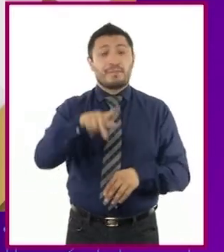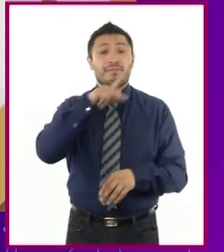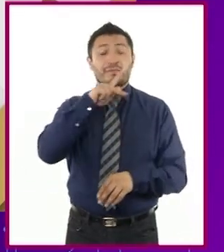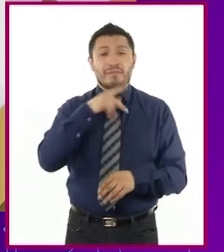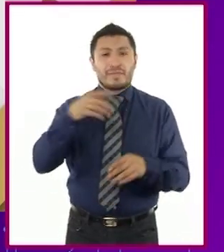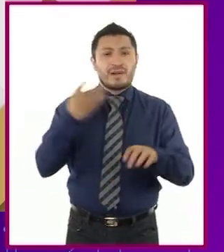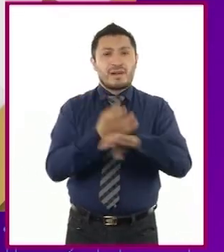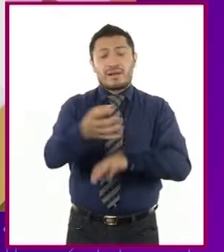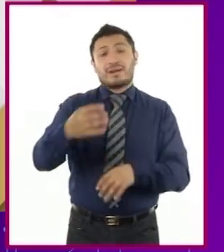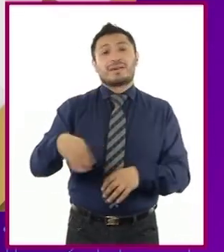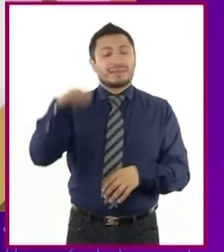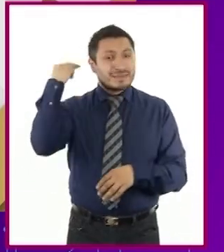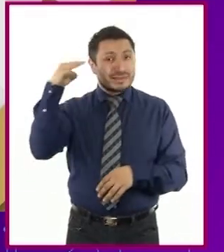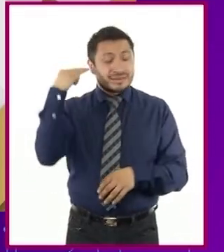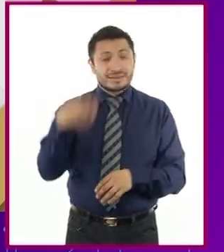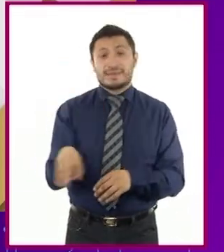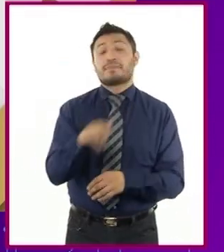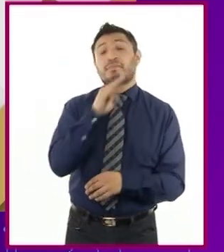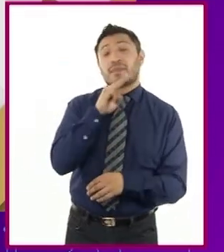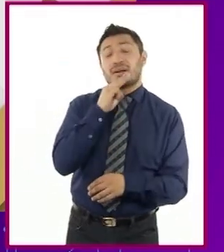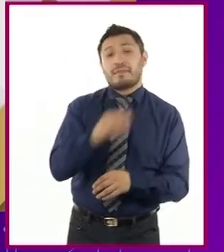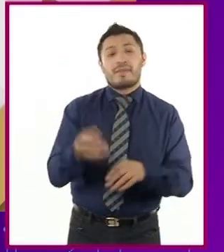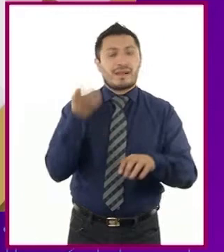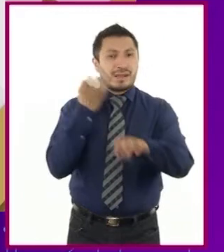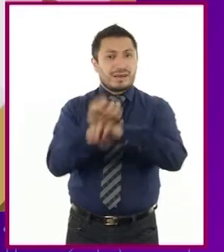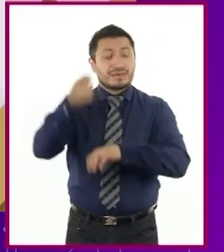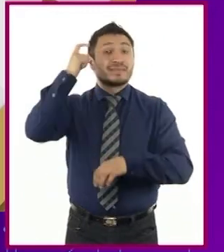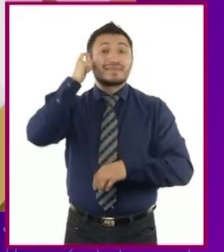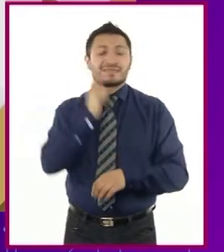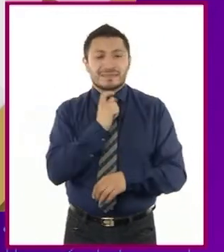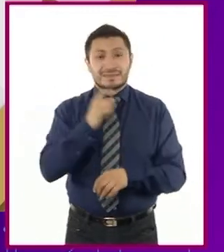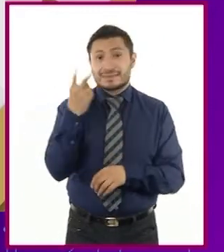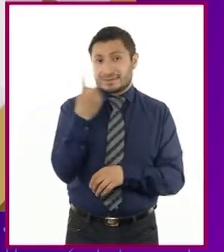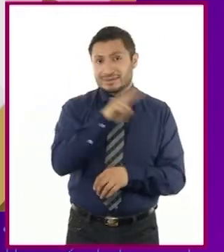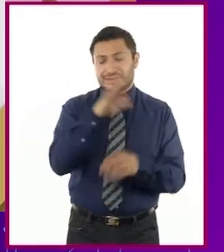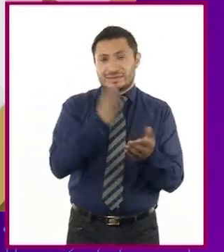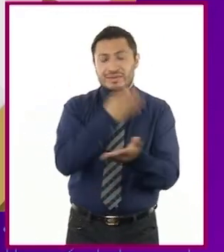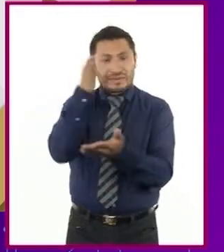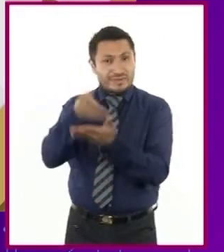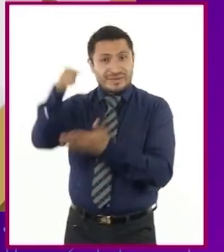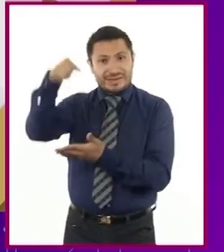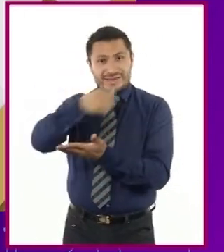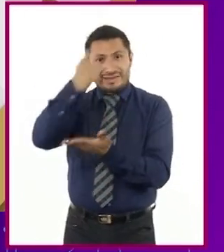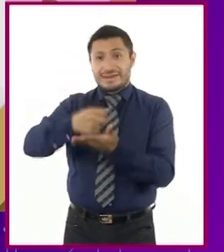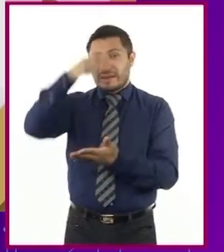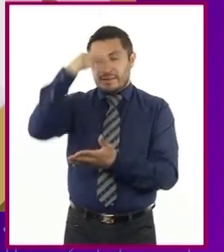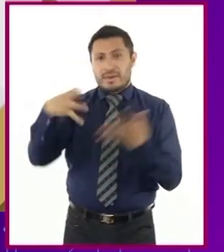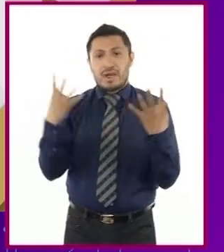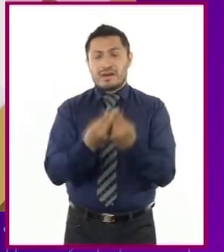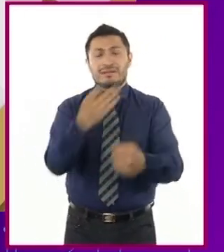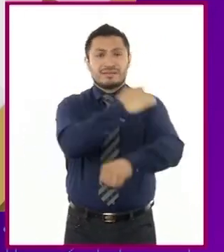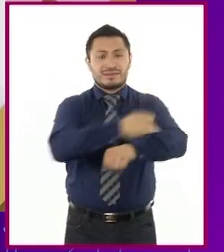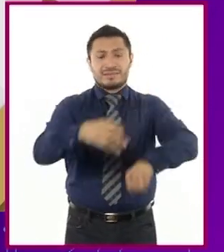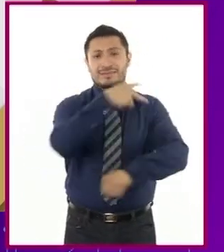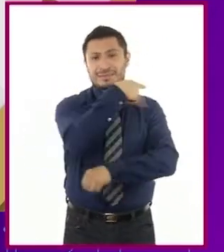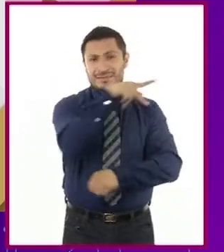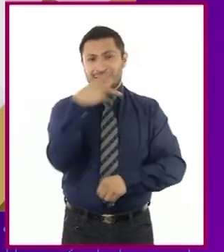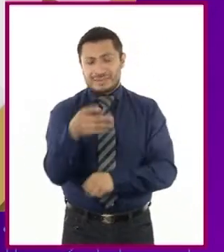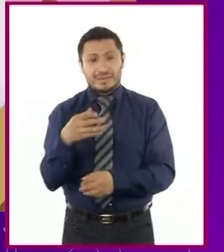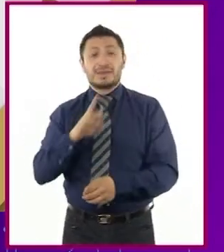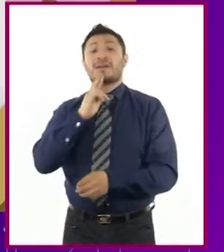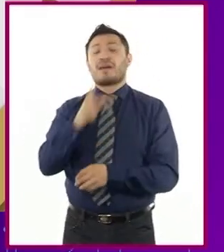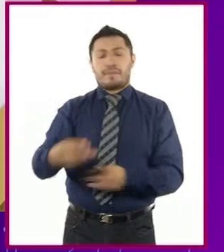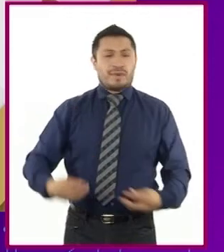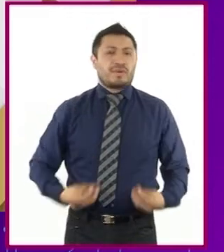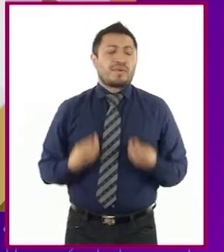del estado de Michoacán y mi madre es del estado de Guerrero. Ambos migraron a la Ciudad de México con sus familias, en busca de mejor